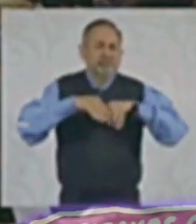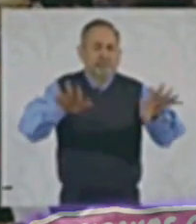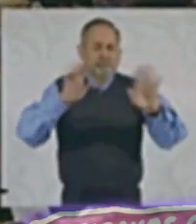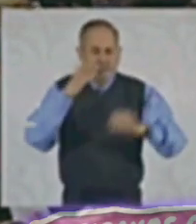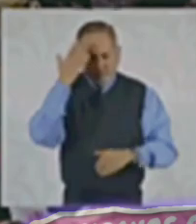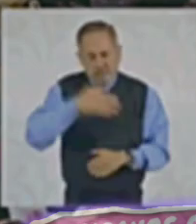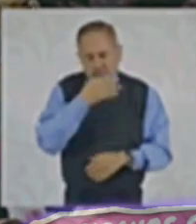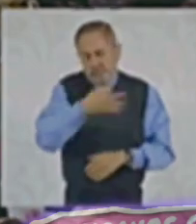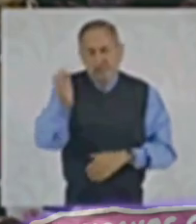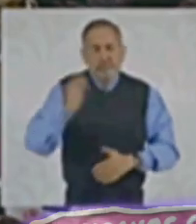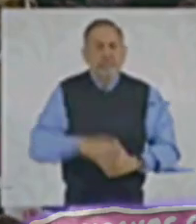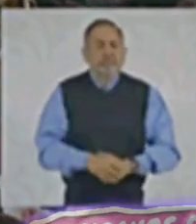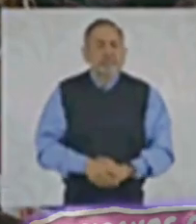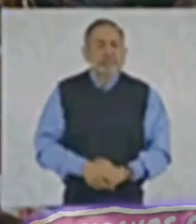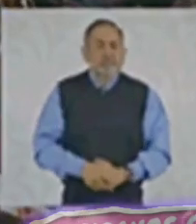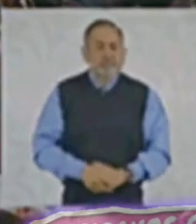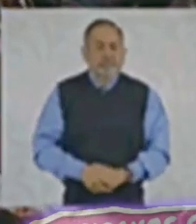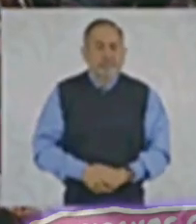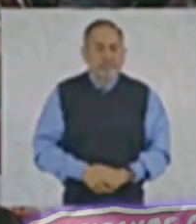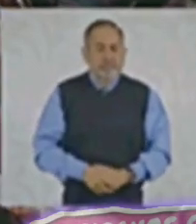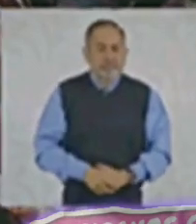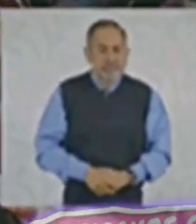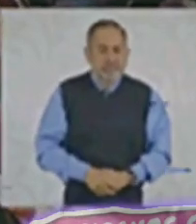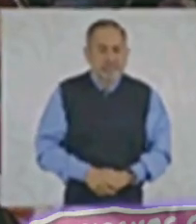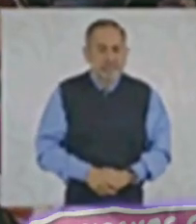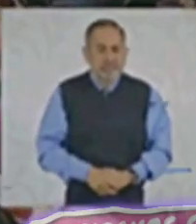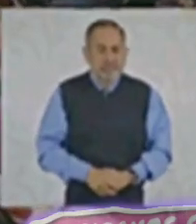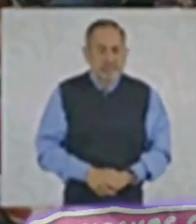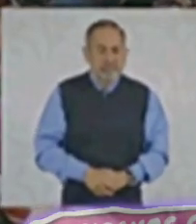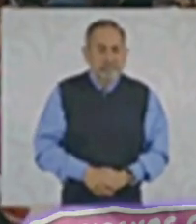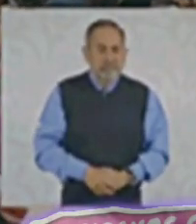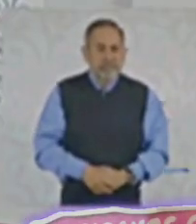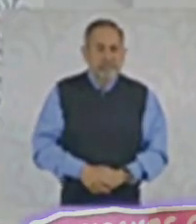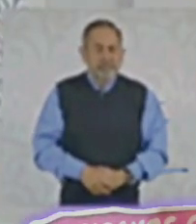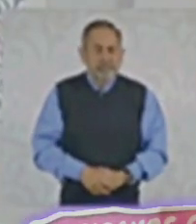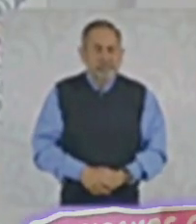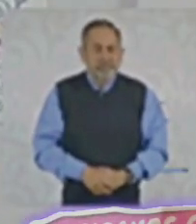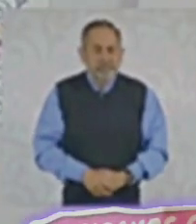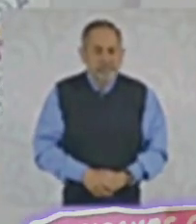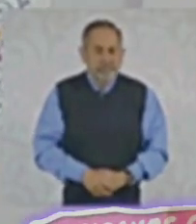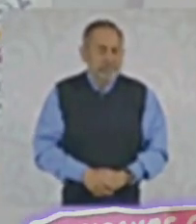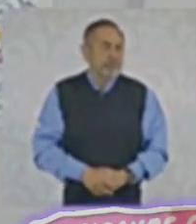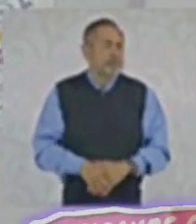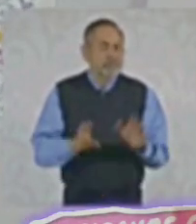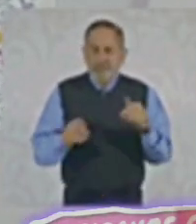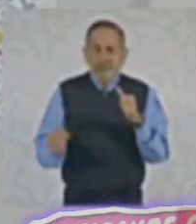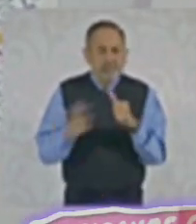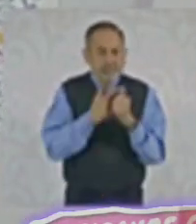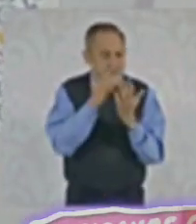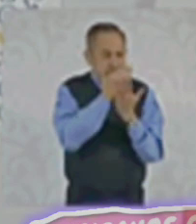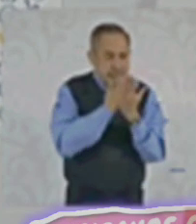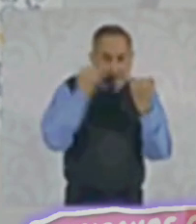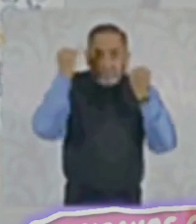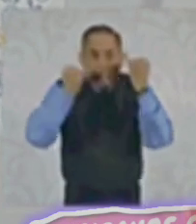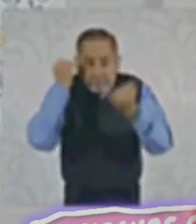organizado o es algo ajeno? Pues hay que tener toda la información antes de especular.